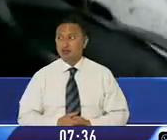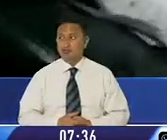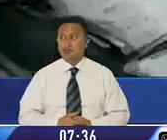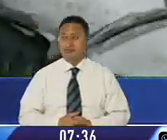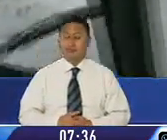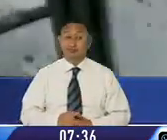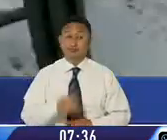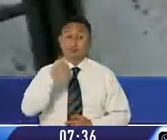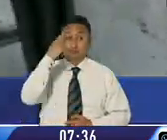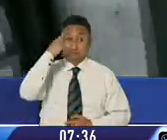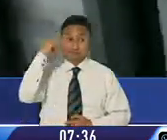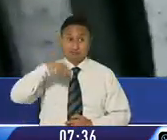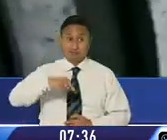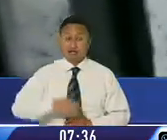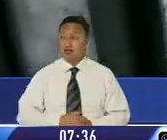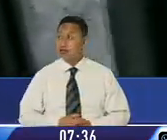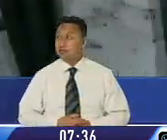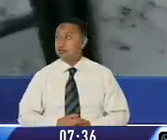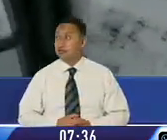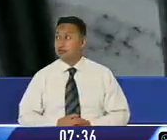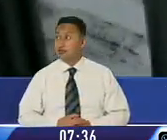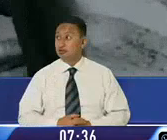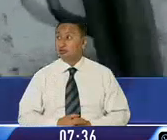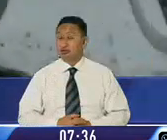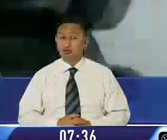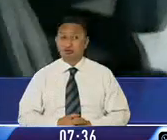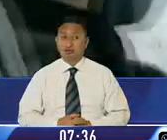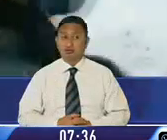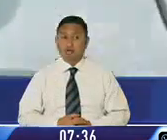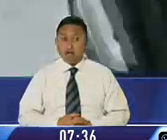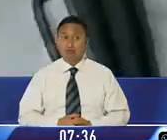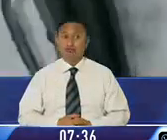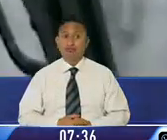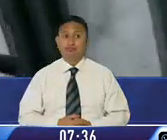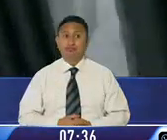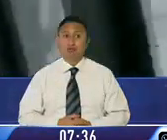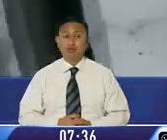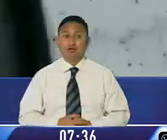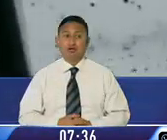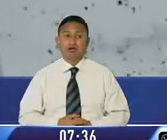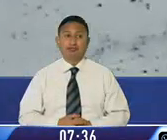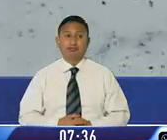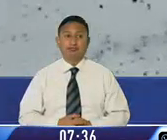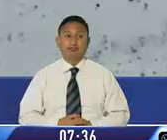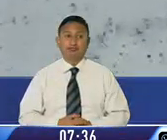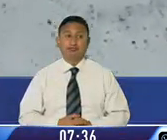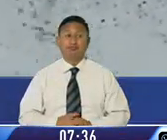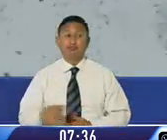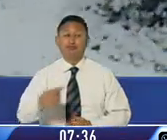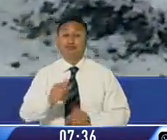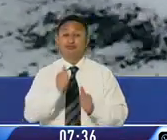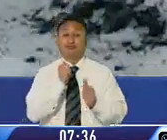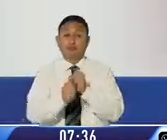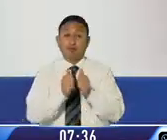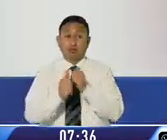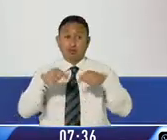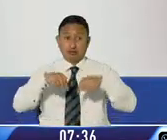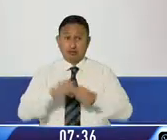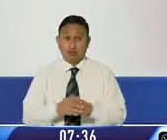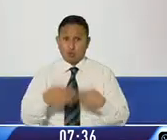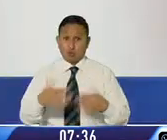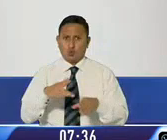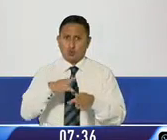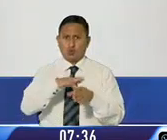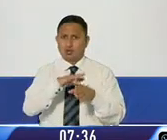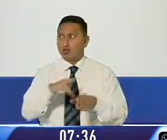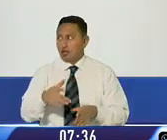lo impredecible que puede ser la naturaleza. Ellos están seguros de que este deporte conlleva enormes